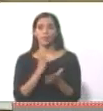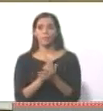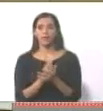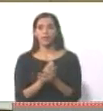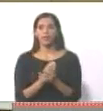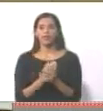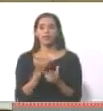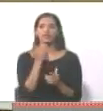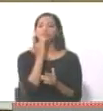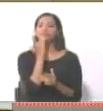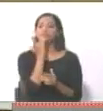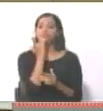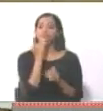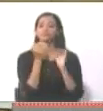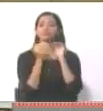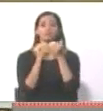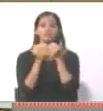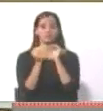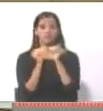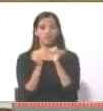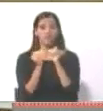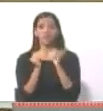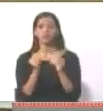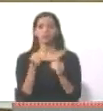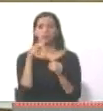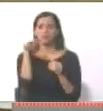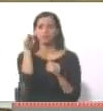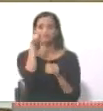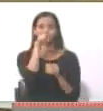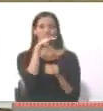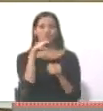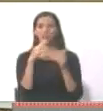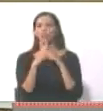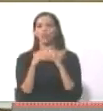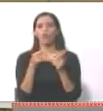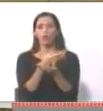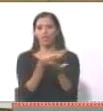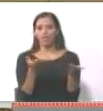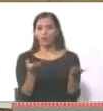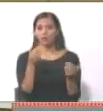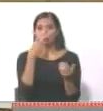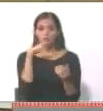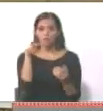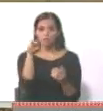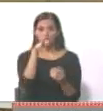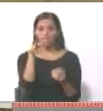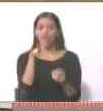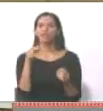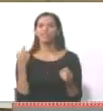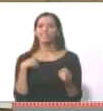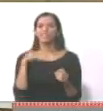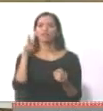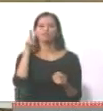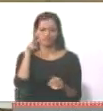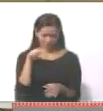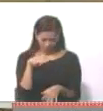alta moral, alta dignidad, los podemos ver a los ojos a todos ellos. Cuando uno los ve a ellos, lo que les queda es bajar la